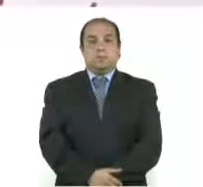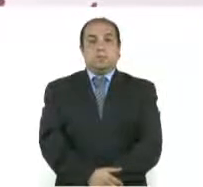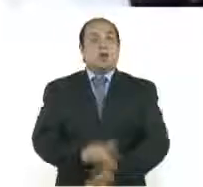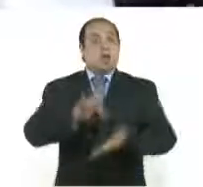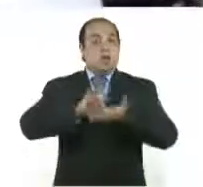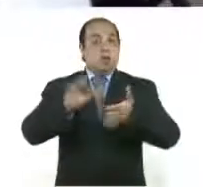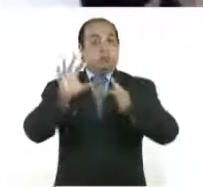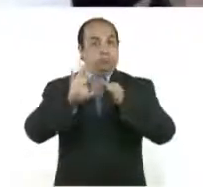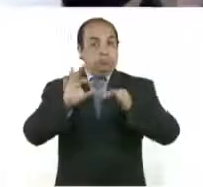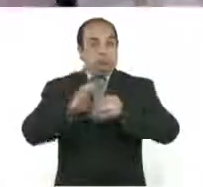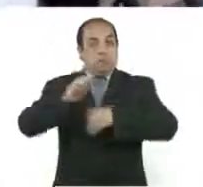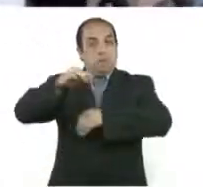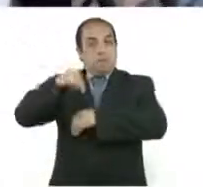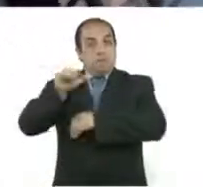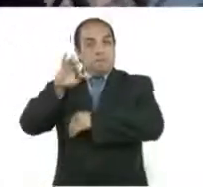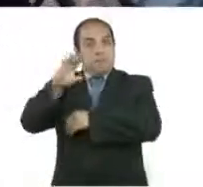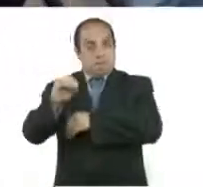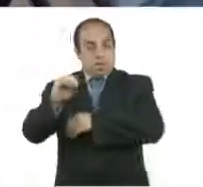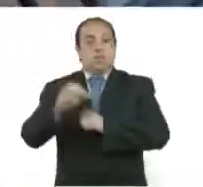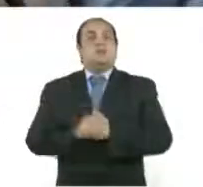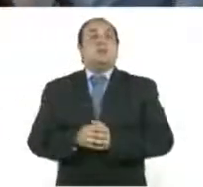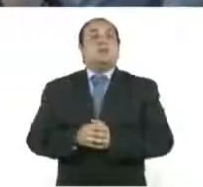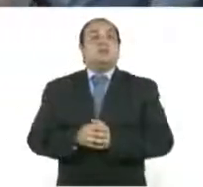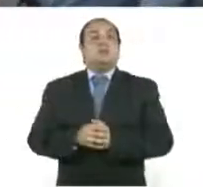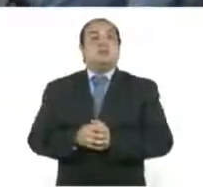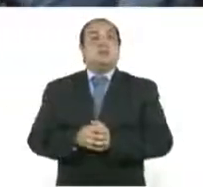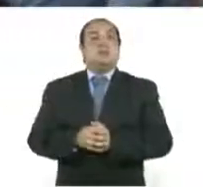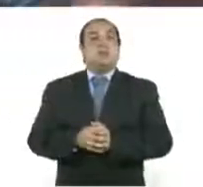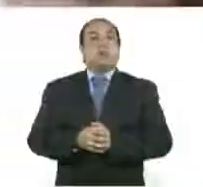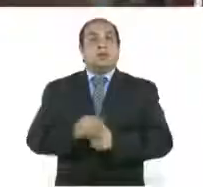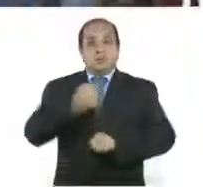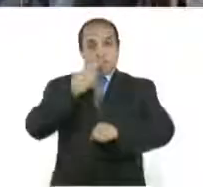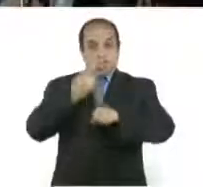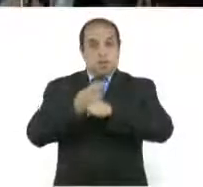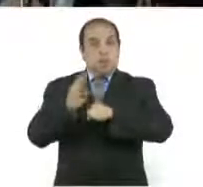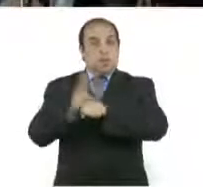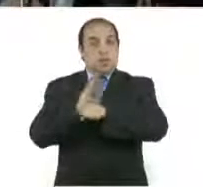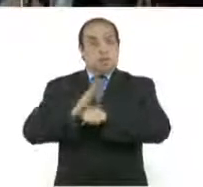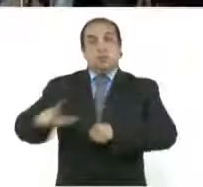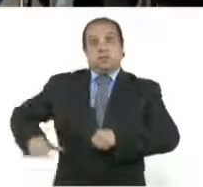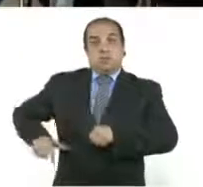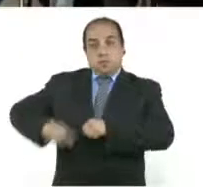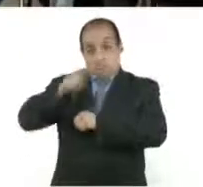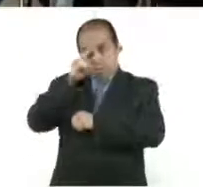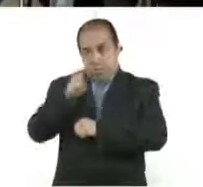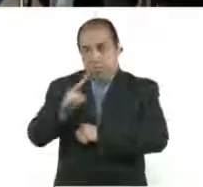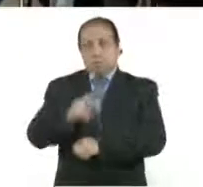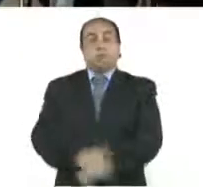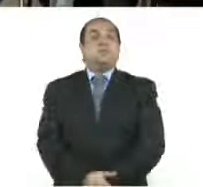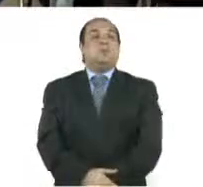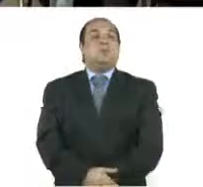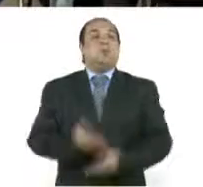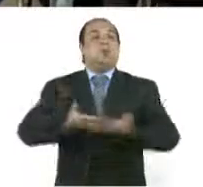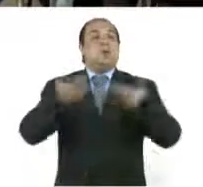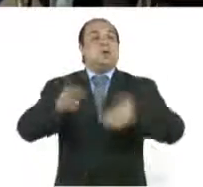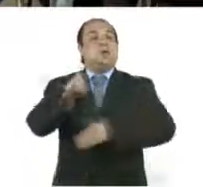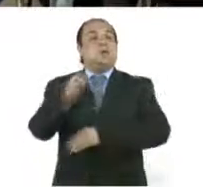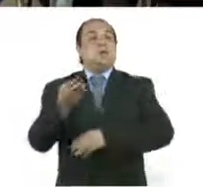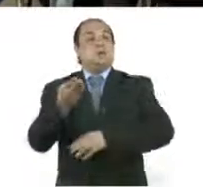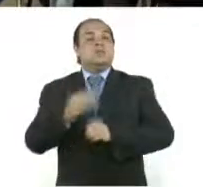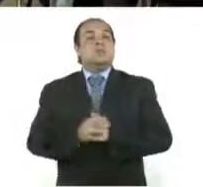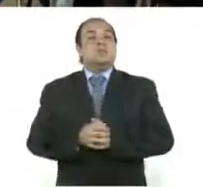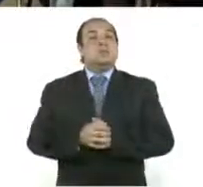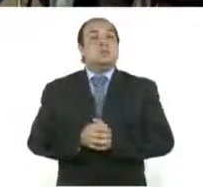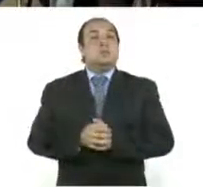Agradecemos estas palabras de María del Rocío García Pérez, subsecretaria de Bienestar del Gobierno de México. En este momento recibiremos unas palabras